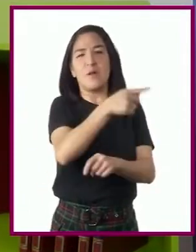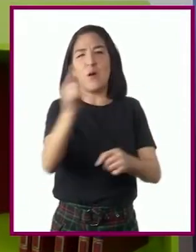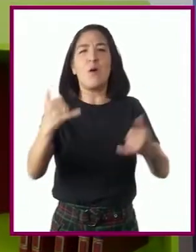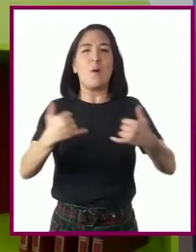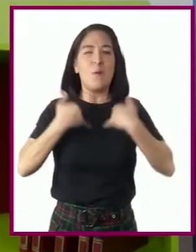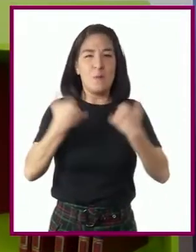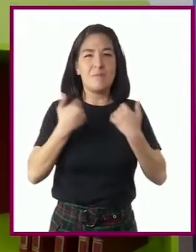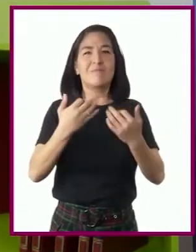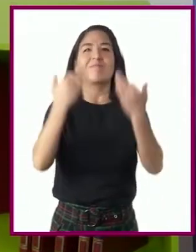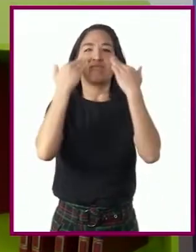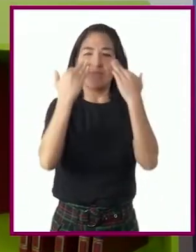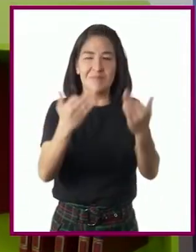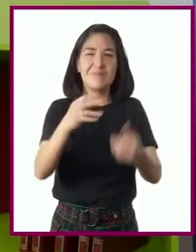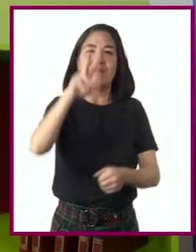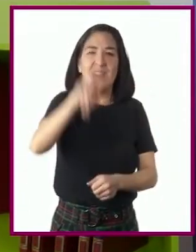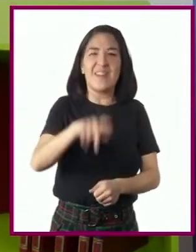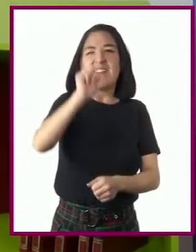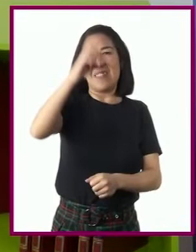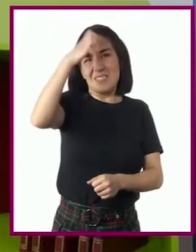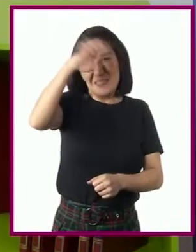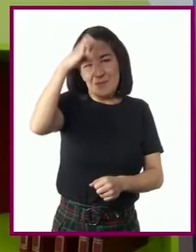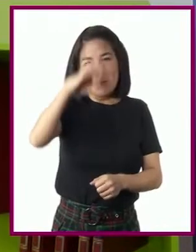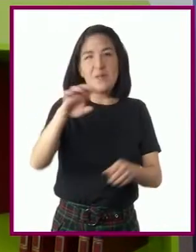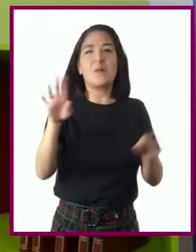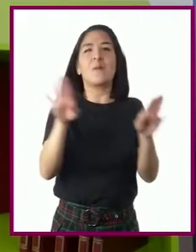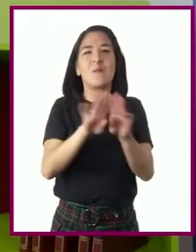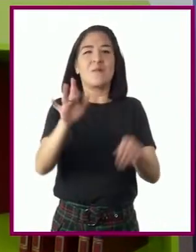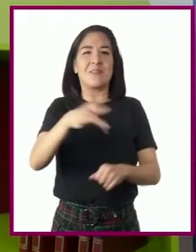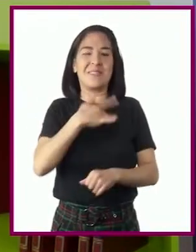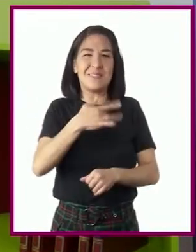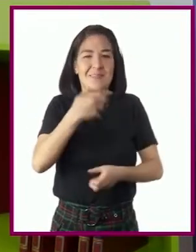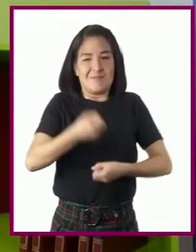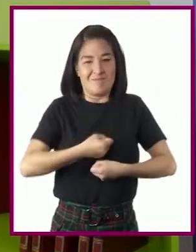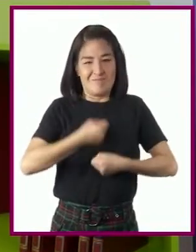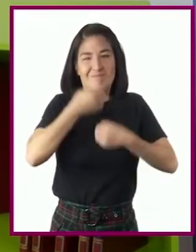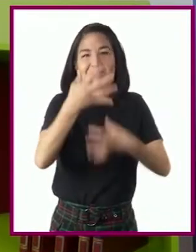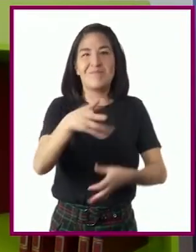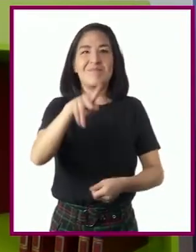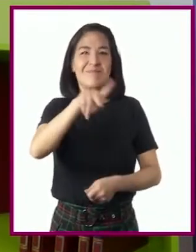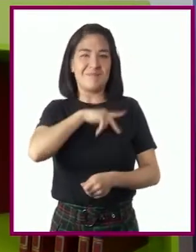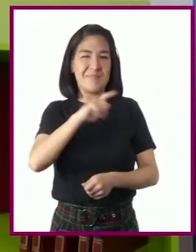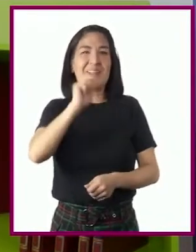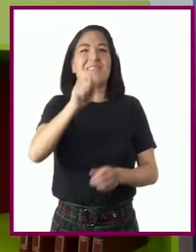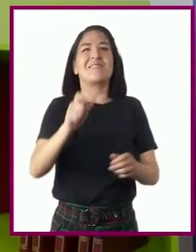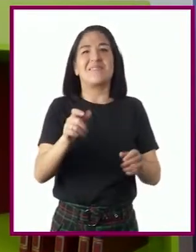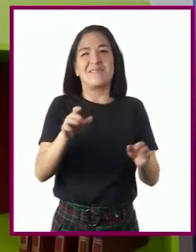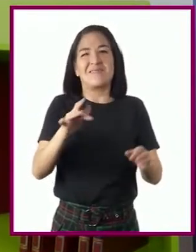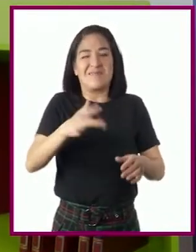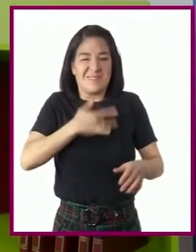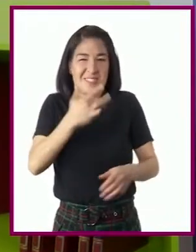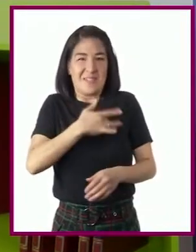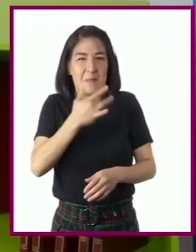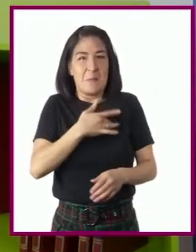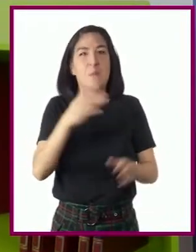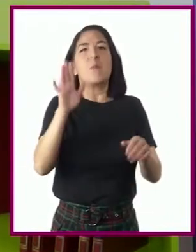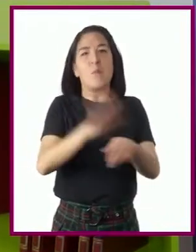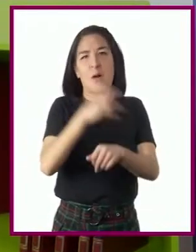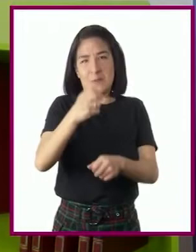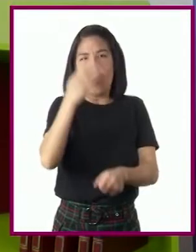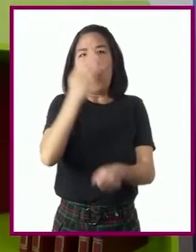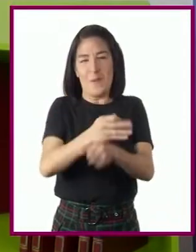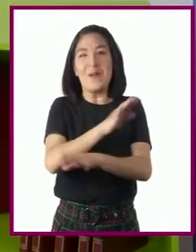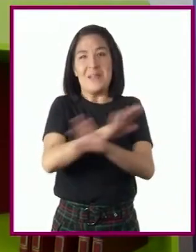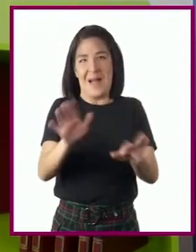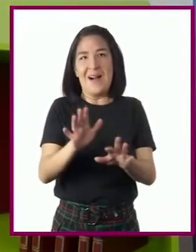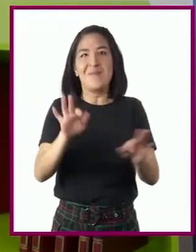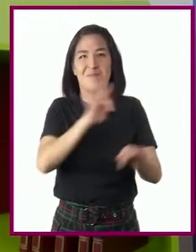sus testimonios. ¿Cómo nos ha costado trabajo expresar nuestros sentires? Ahora creo que ya podemos hacerlo, pero al inicio